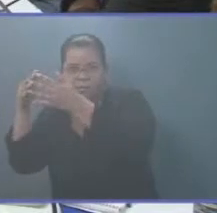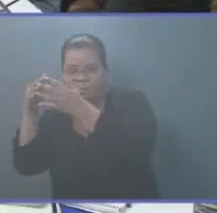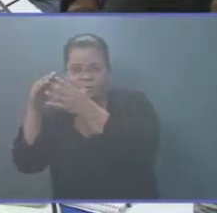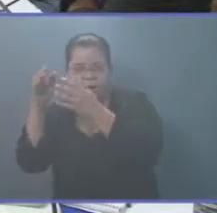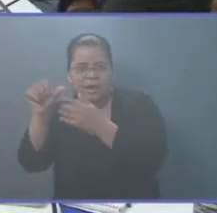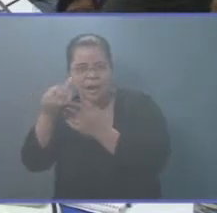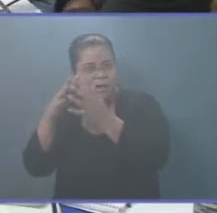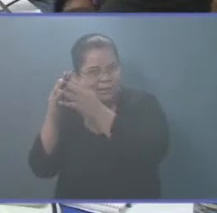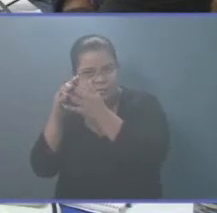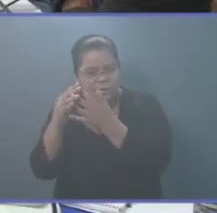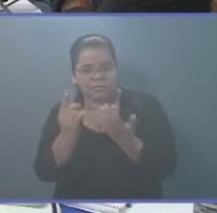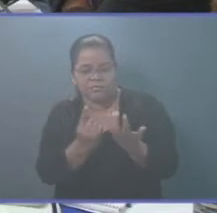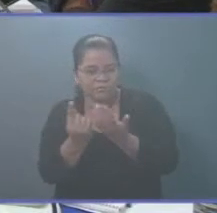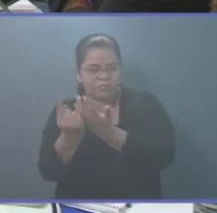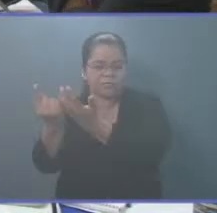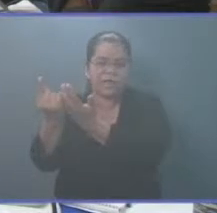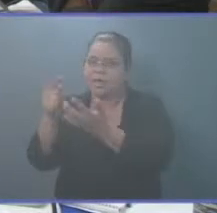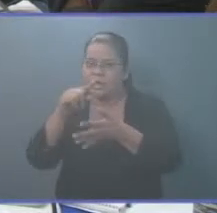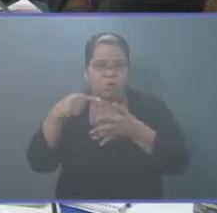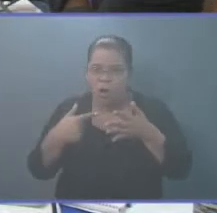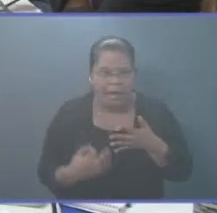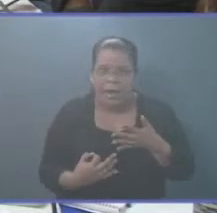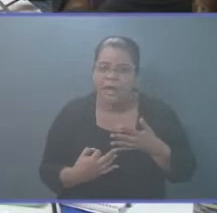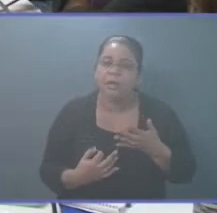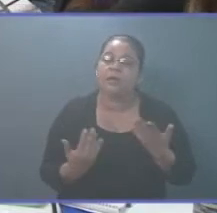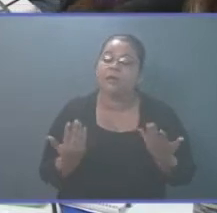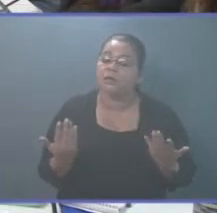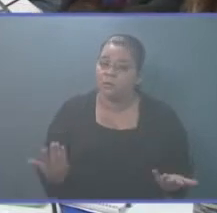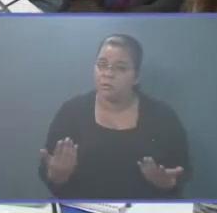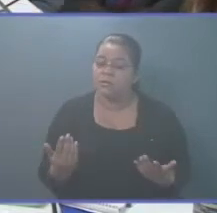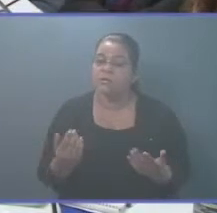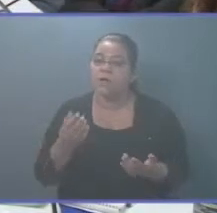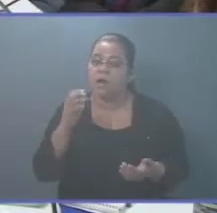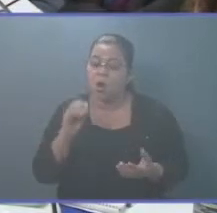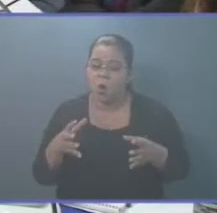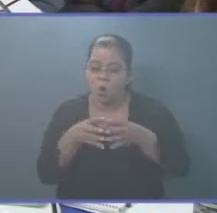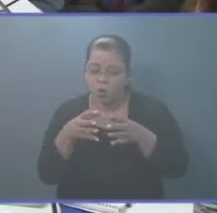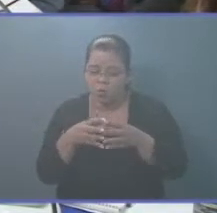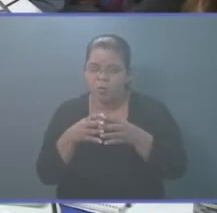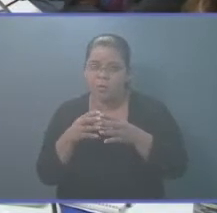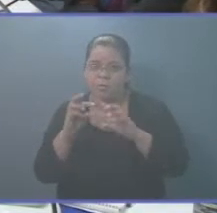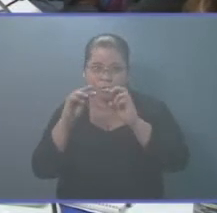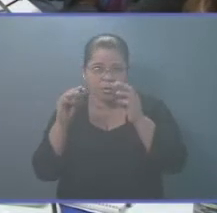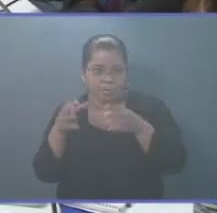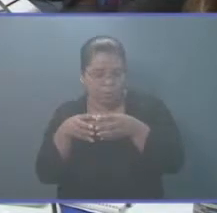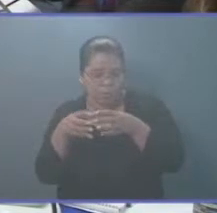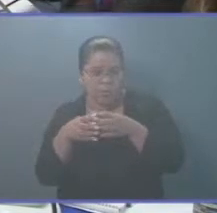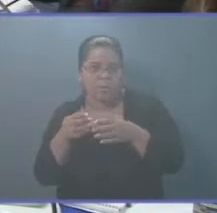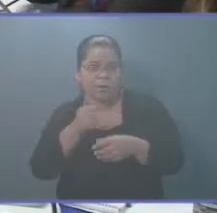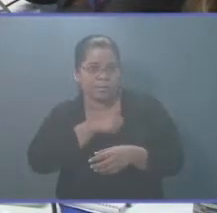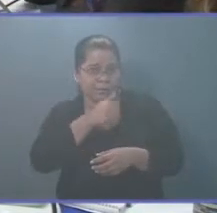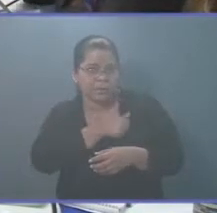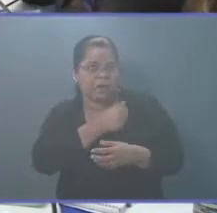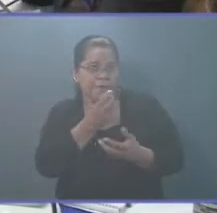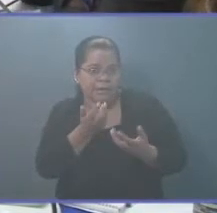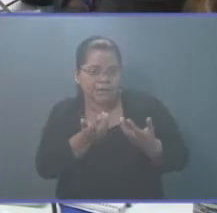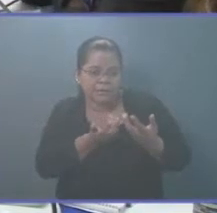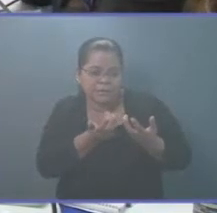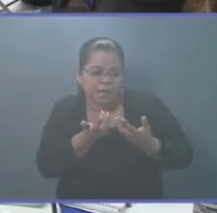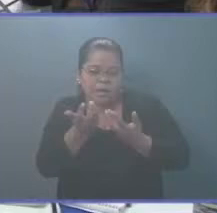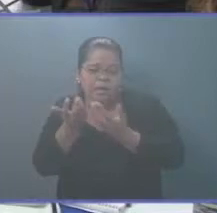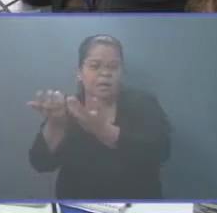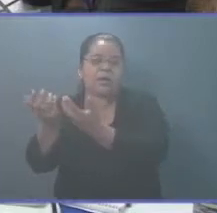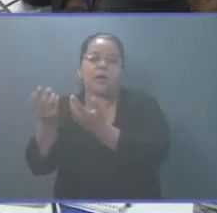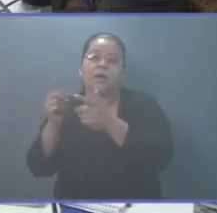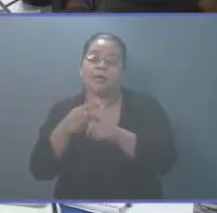proposición y cooperación, el delito de tráfico ilegal de personas y agrupaciones ilícitas dedicadas al tráfico ilegal de personas, es